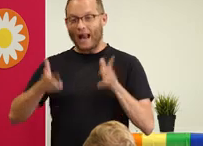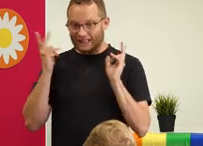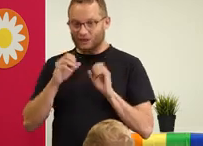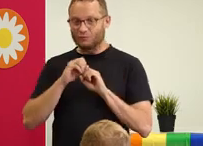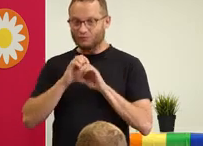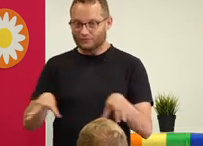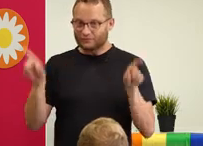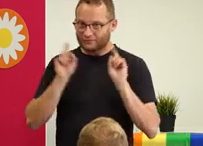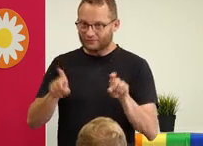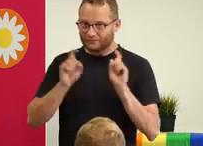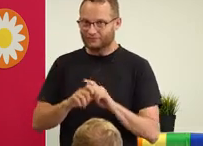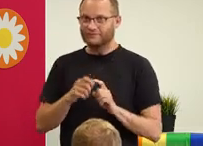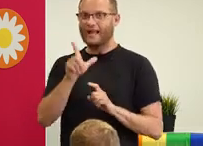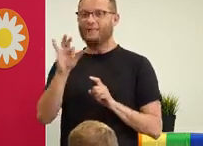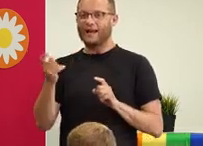liberalismo, me salió.